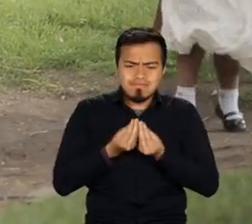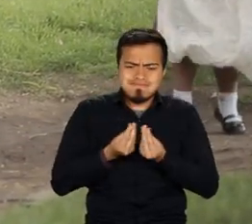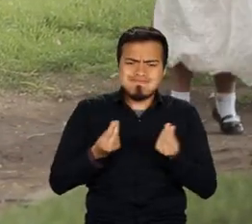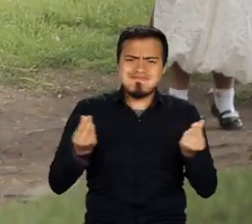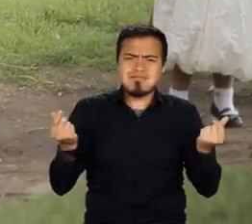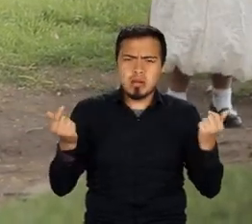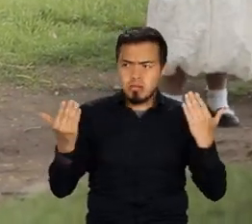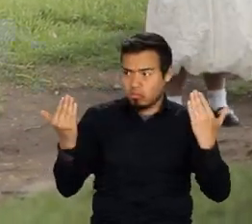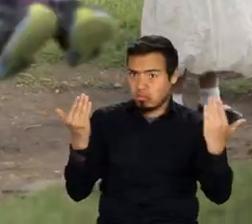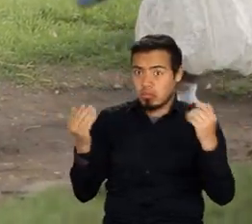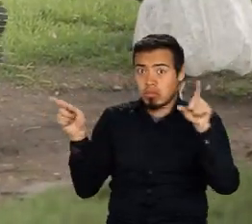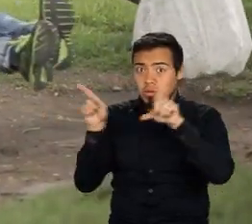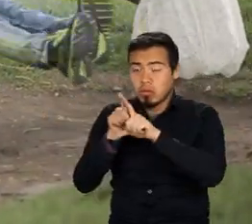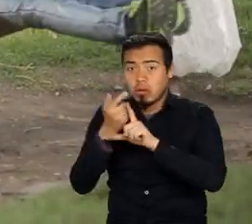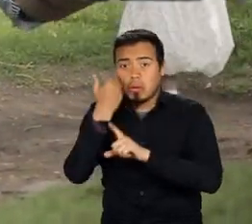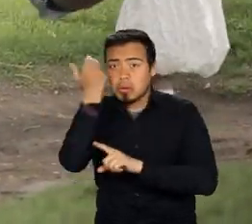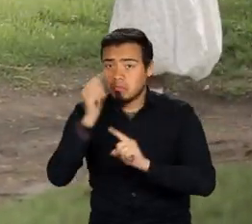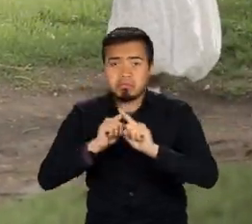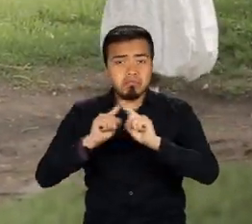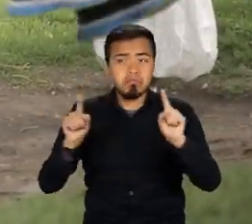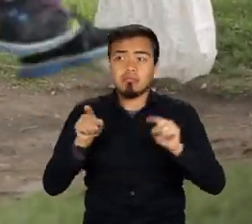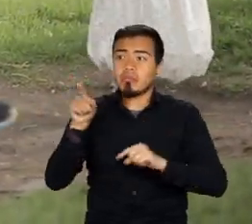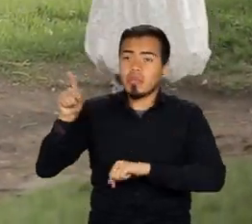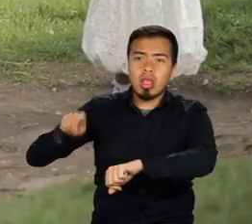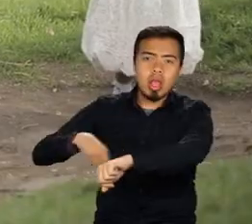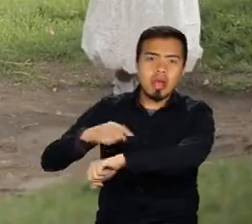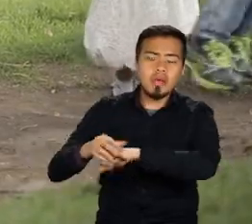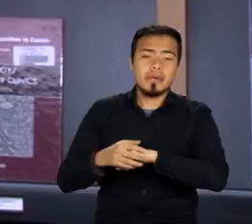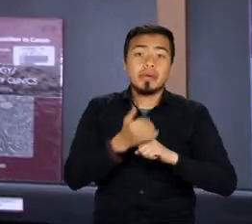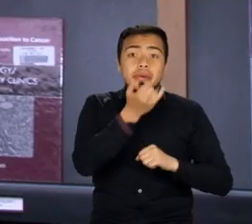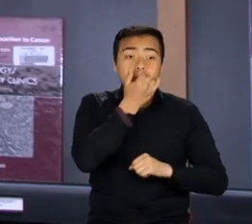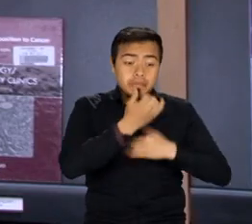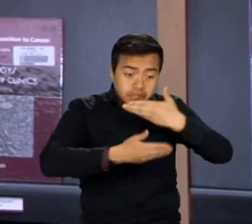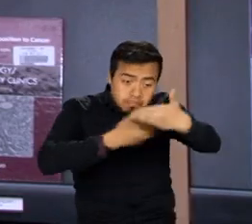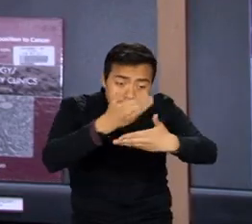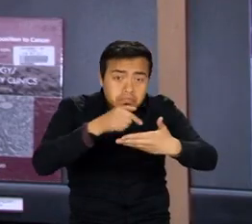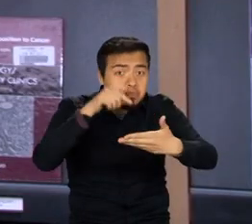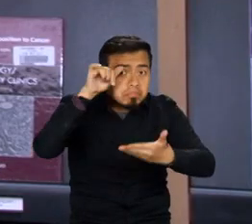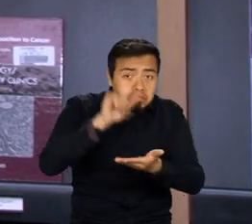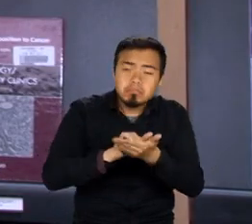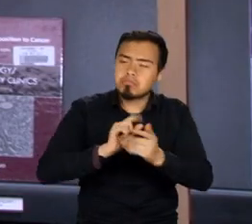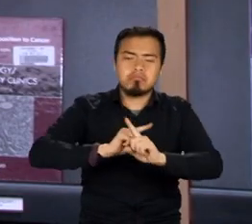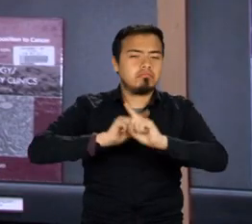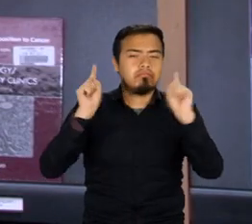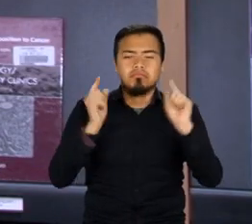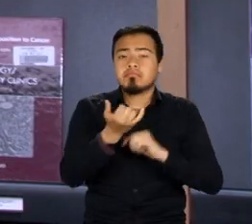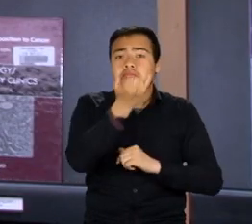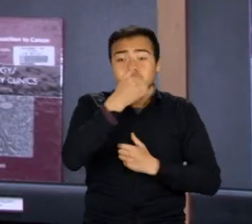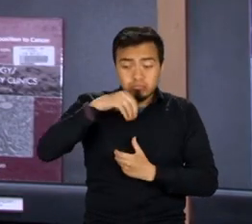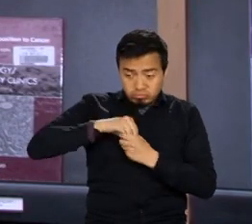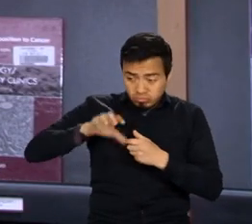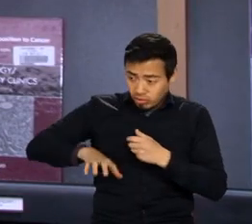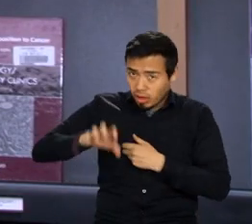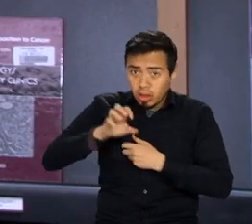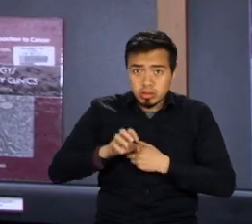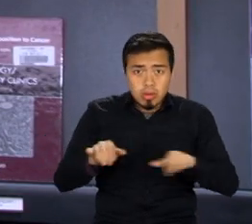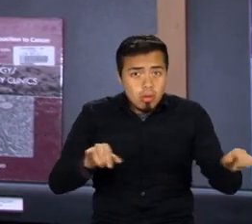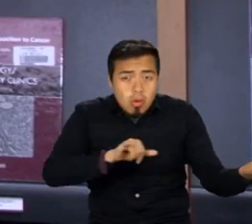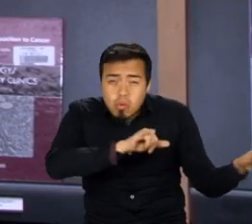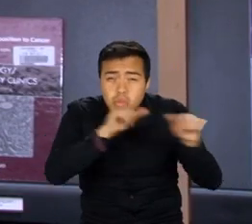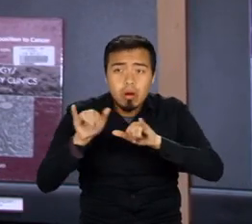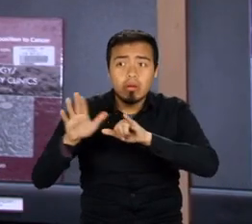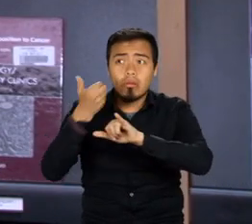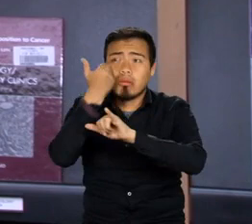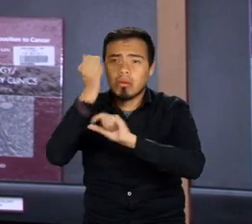tratamientos cuando se les compara con los adultos. El pronóstico no es el mismo debido a que el tipo de cáncer que presentan tampoco es el mismo. En